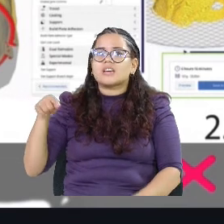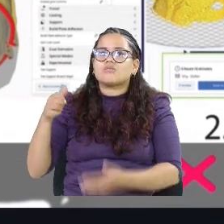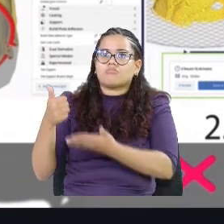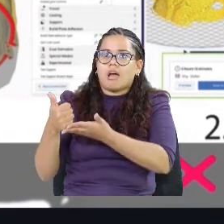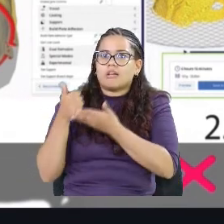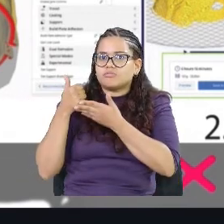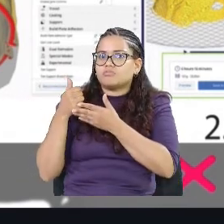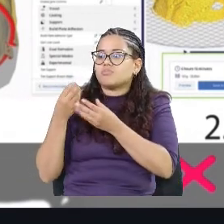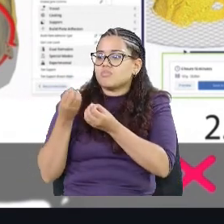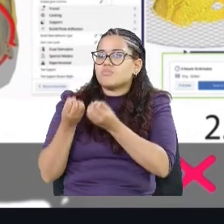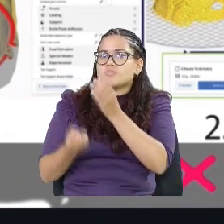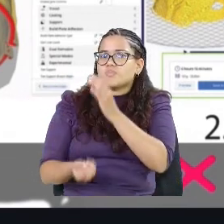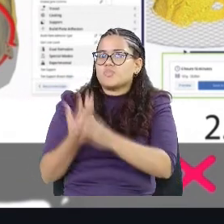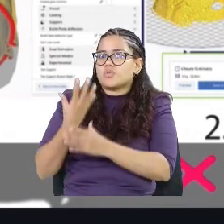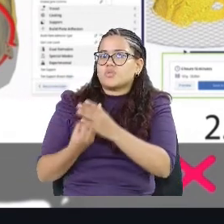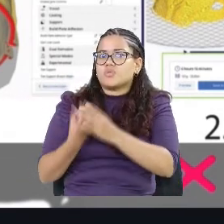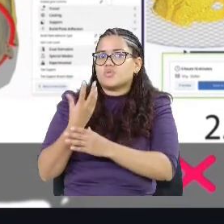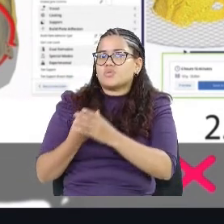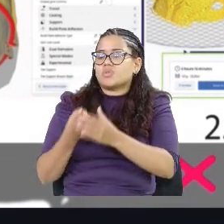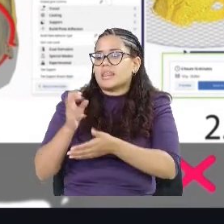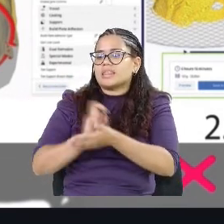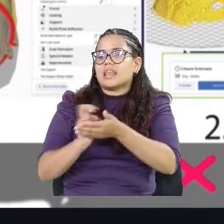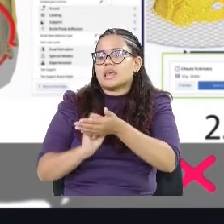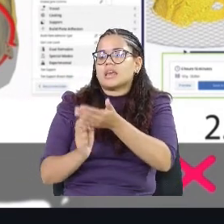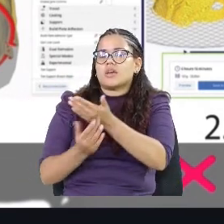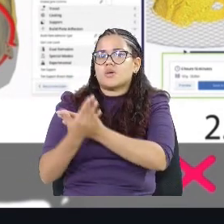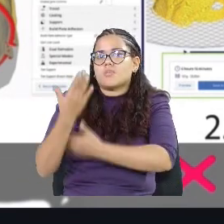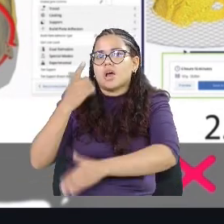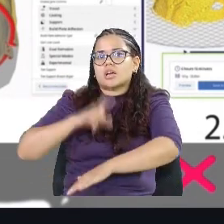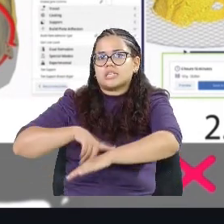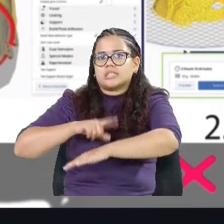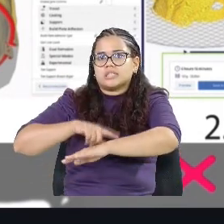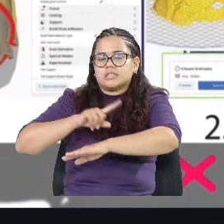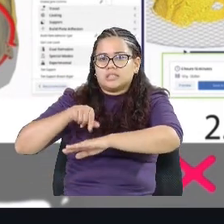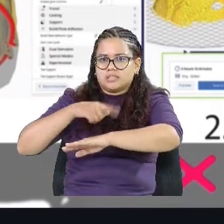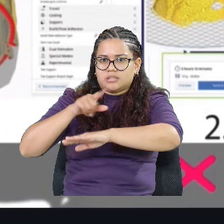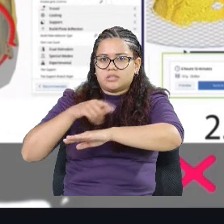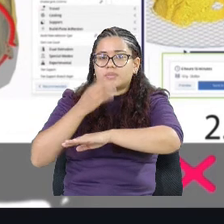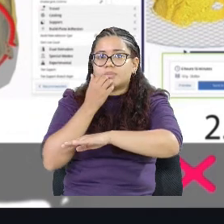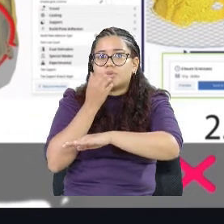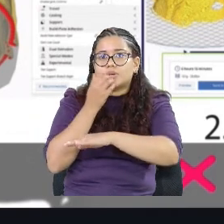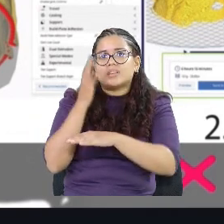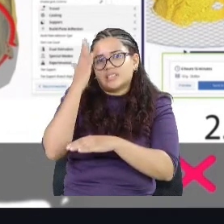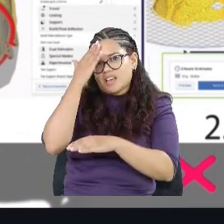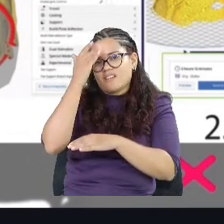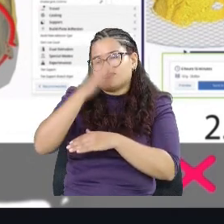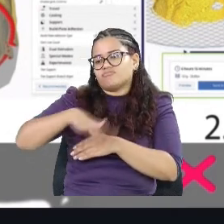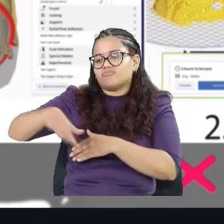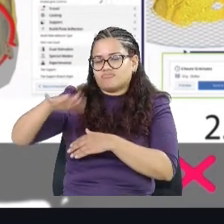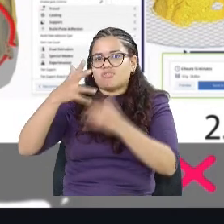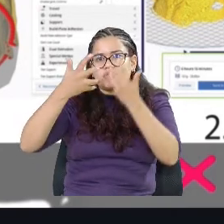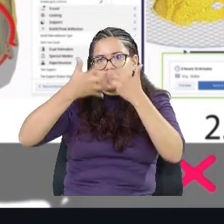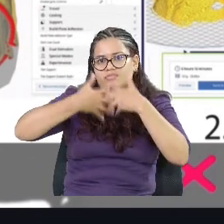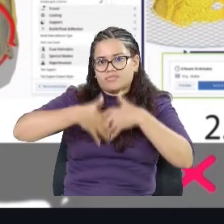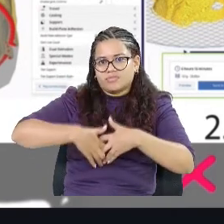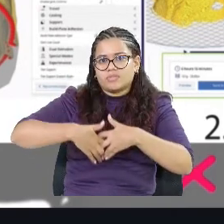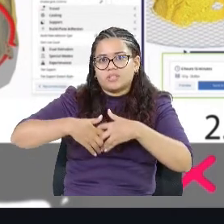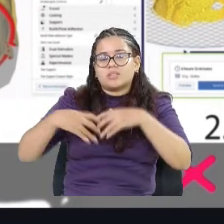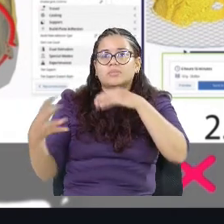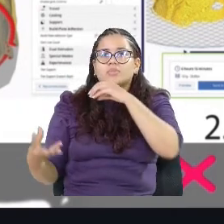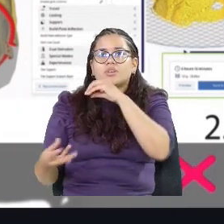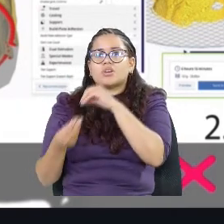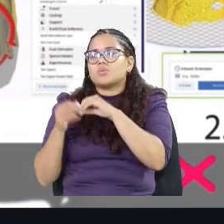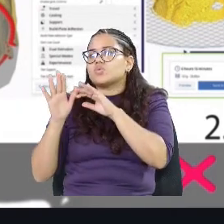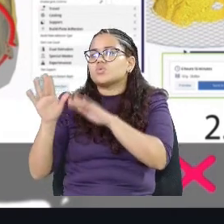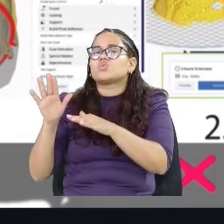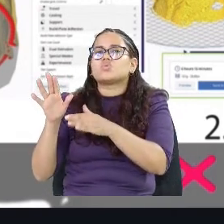necesitar mucho más tiempo de impresión porque se imprime la área que es funcional, pero también se imprime el soporte